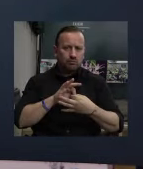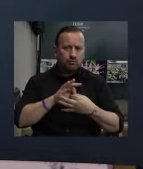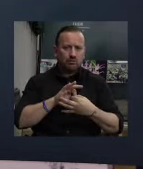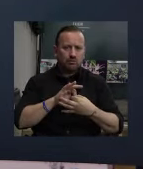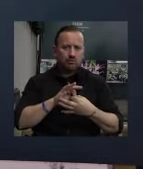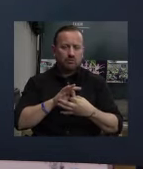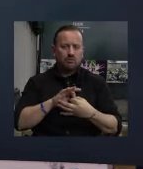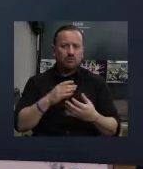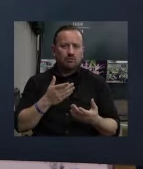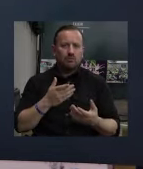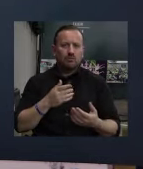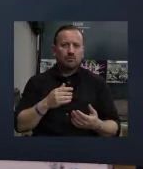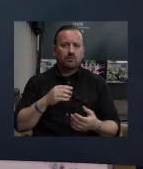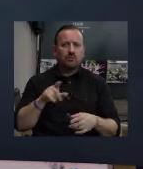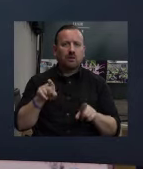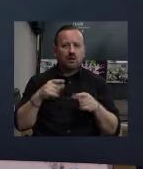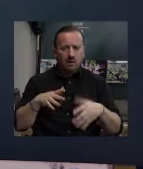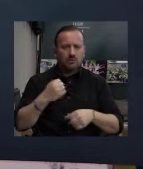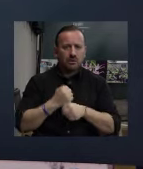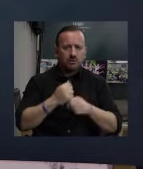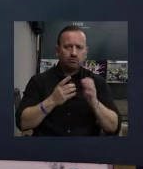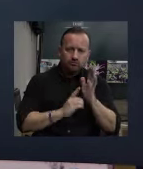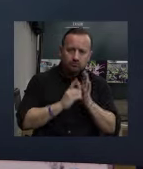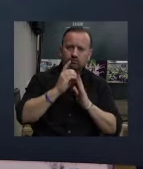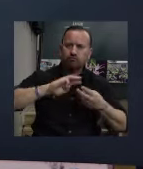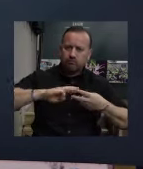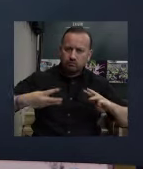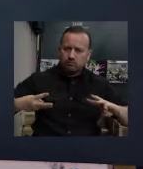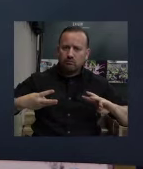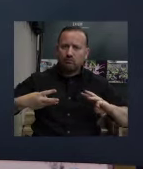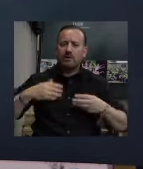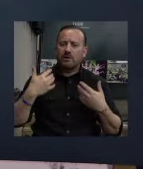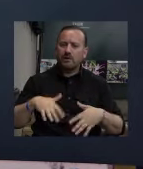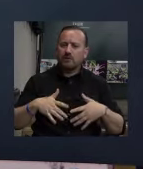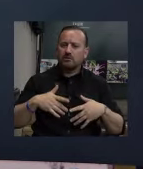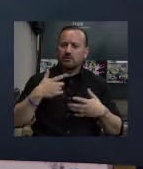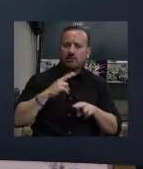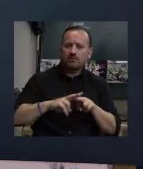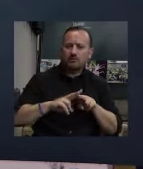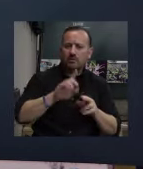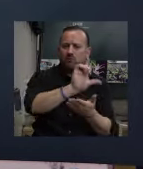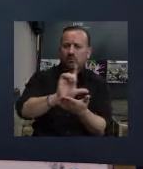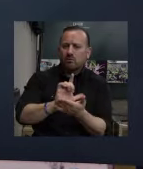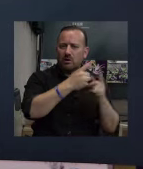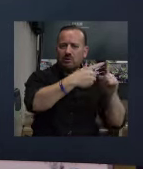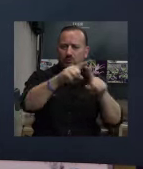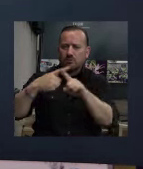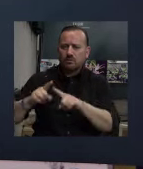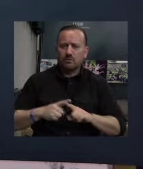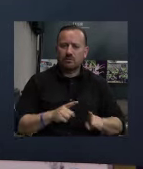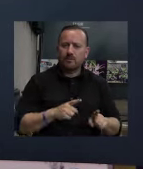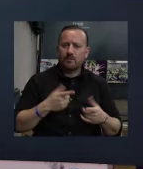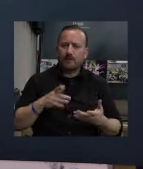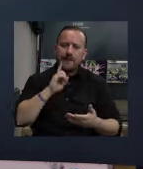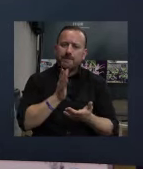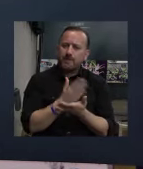eh es hemos desarrollado la metodología ya la hemos aplicado a dos sectores ahora vienen en los en este plan estratégico